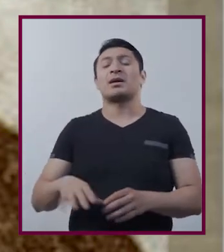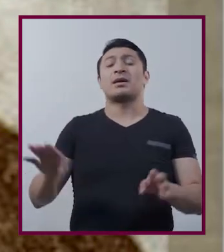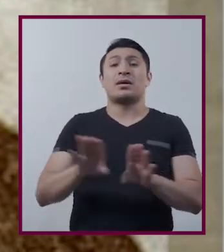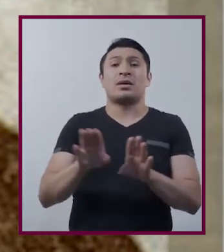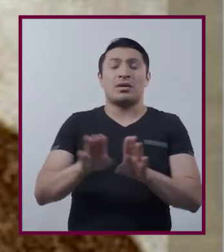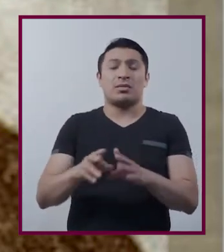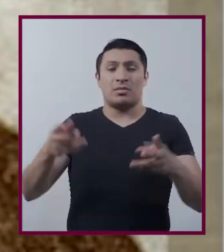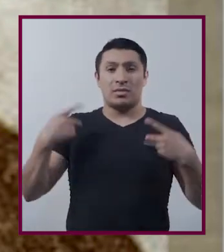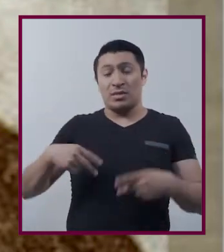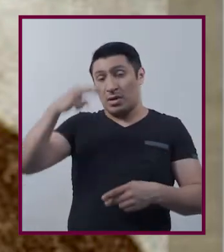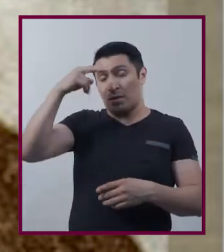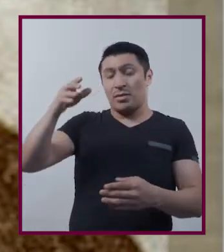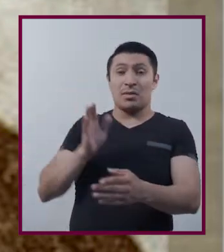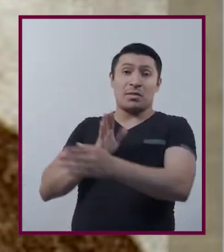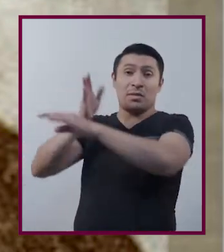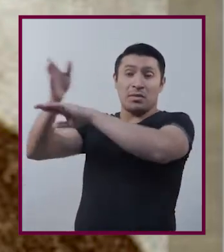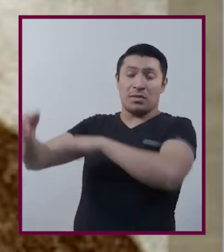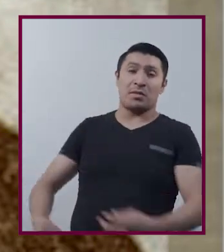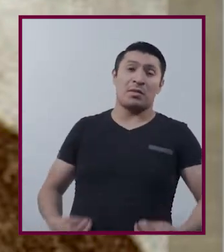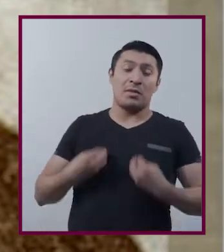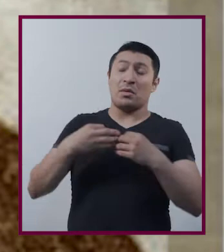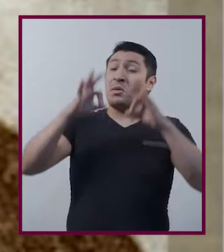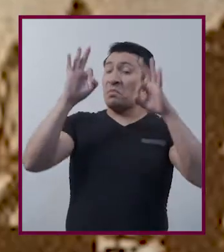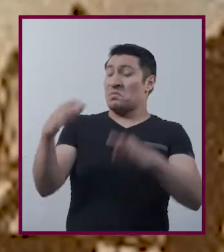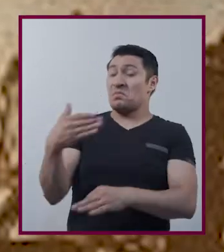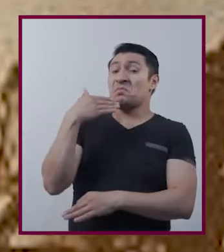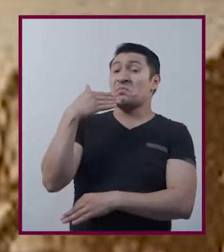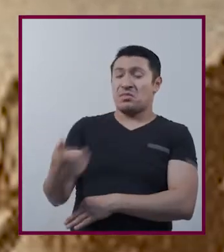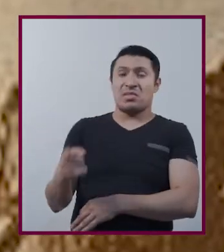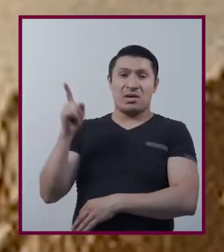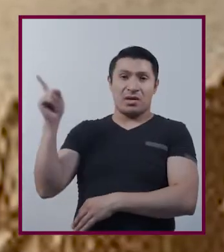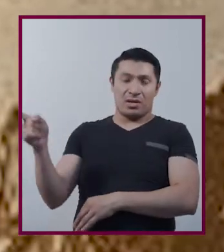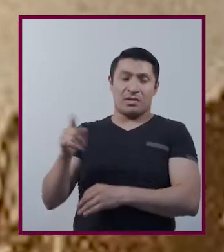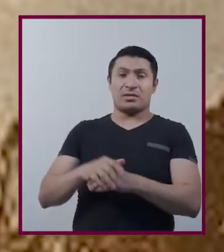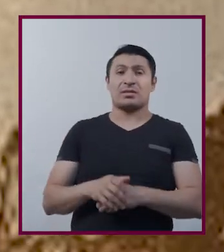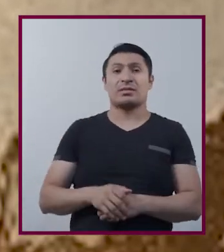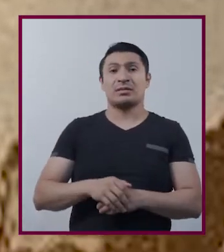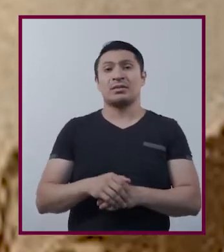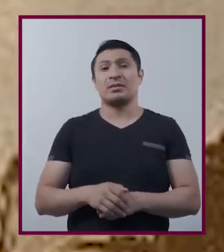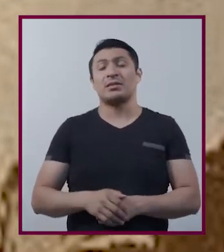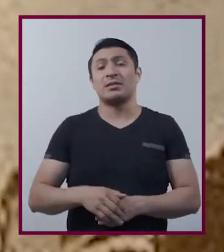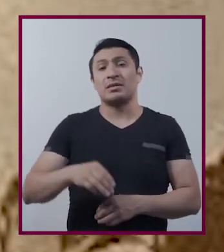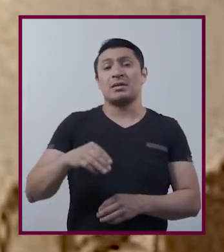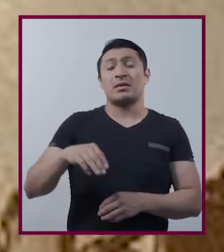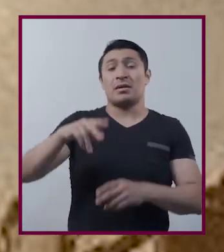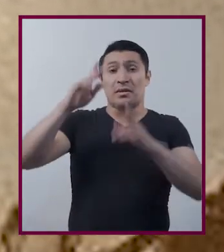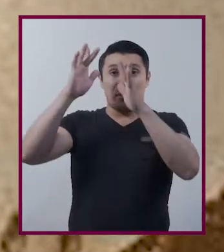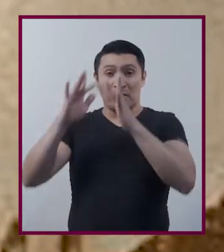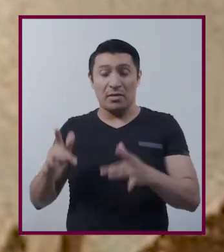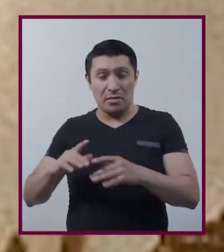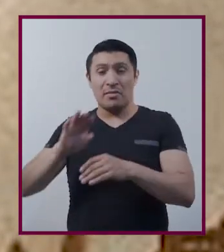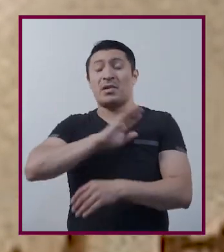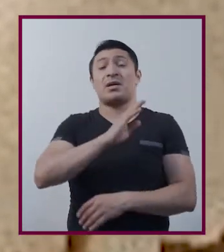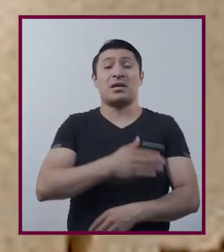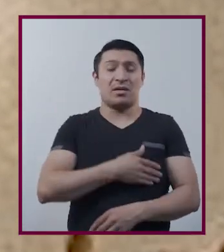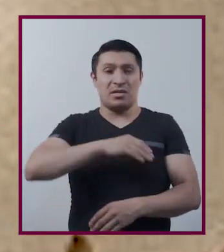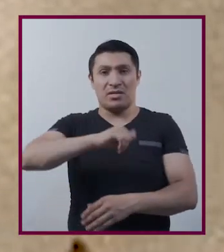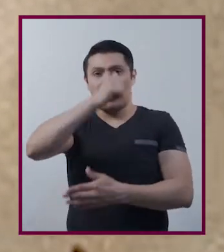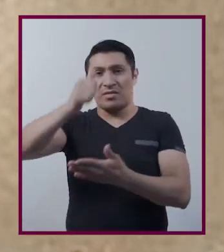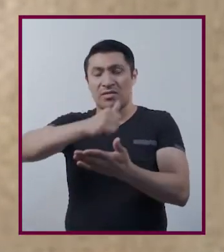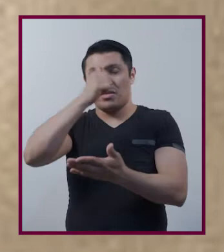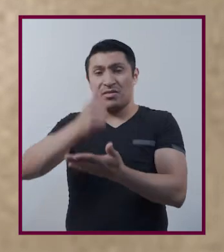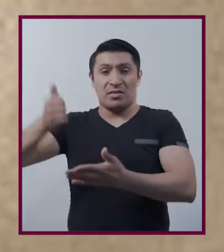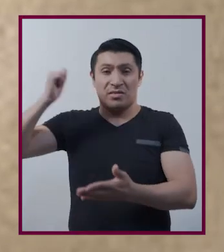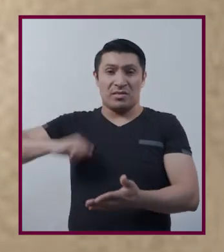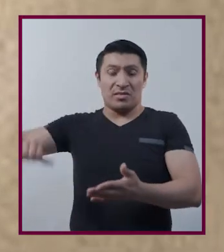Esnao Rizar, un emigrado mexicano que vivió, y vivió muy bien, como bon vivant que fue en Madrid y París,